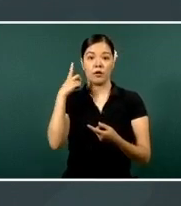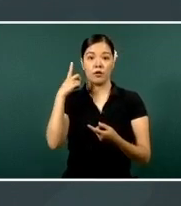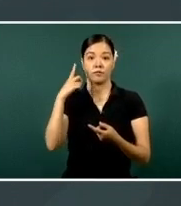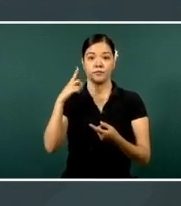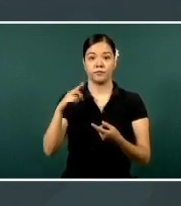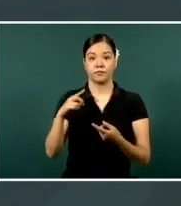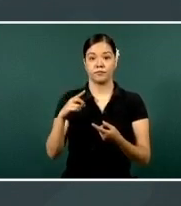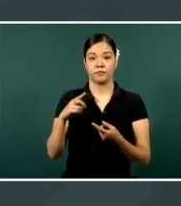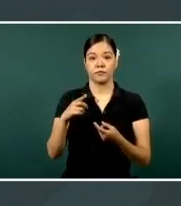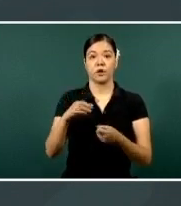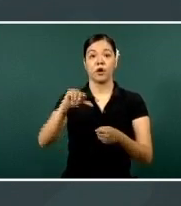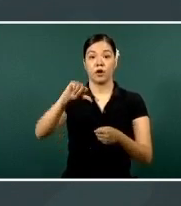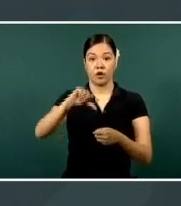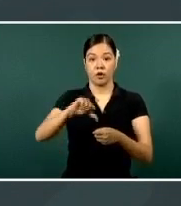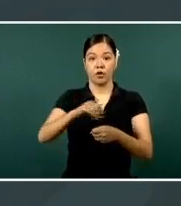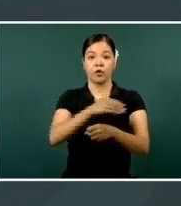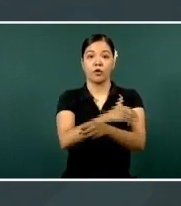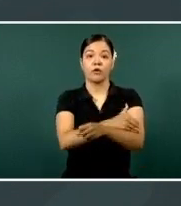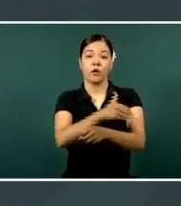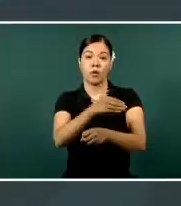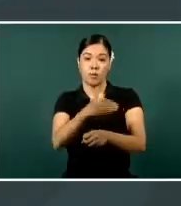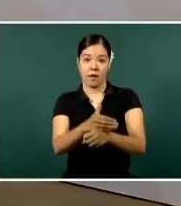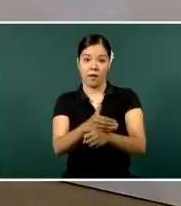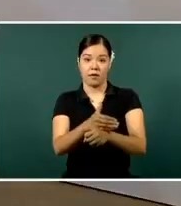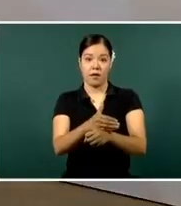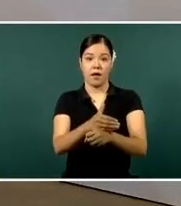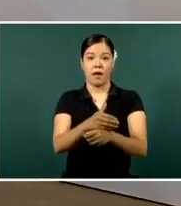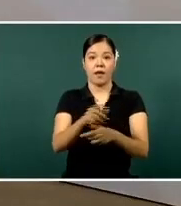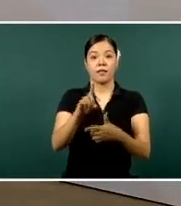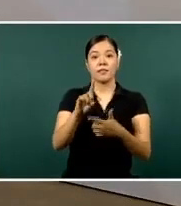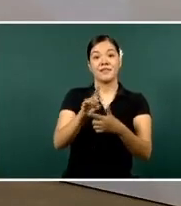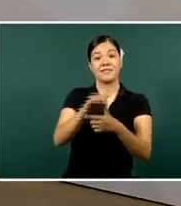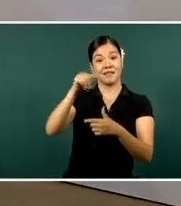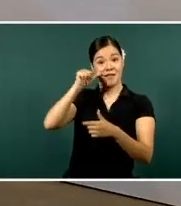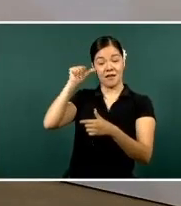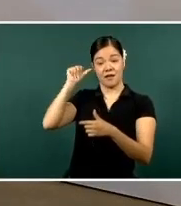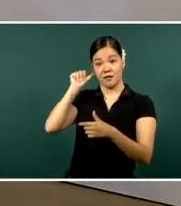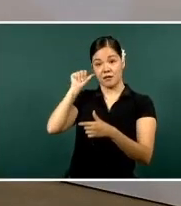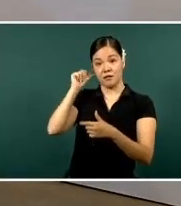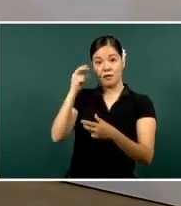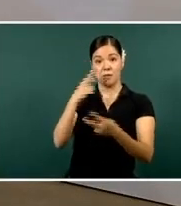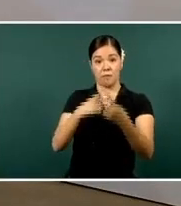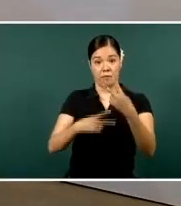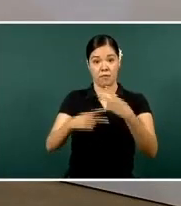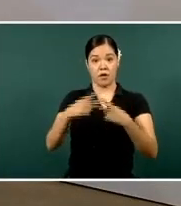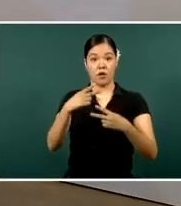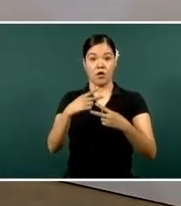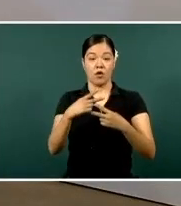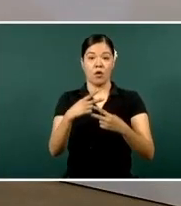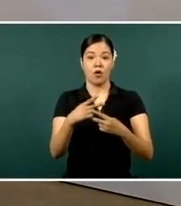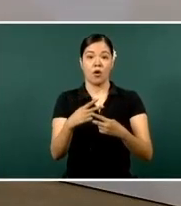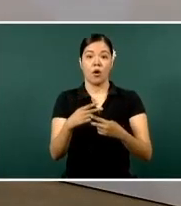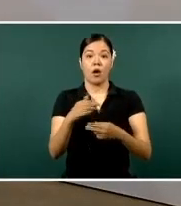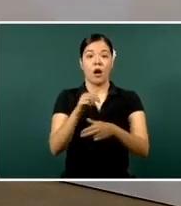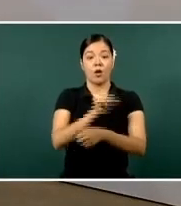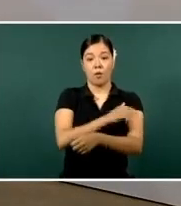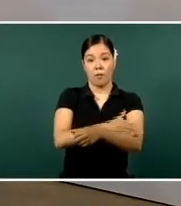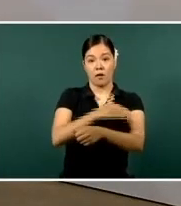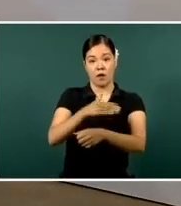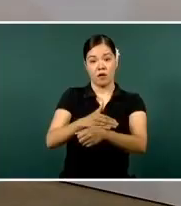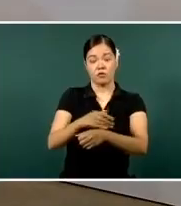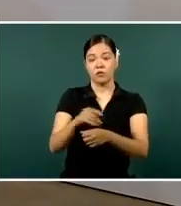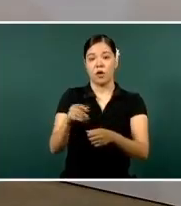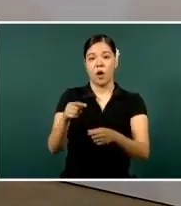que nos acompaña y que desde ayer ha estado con nosotros,